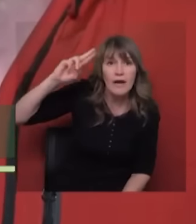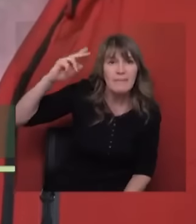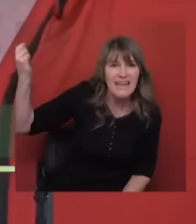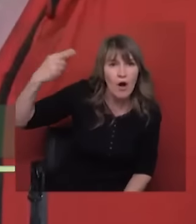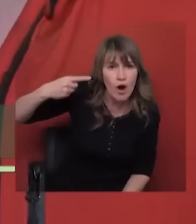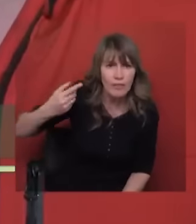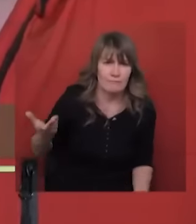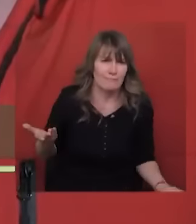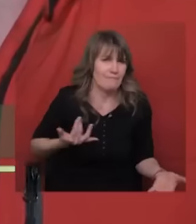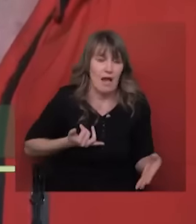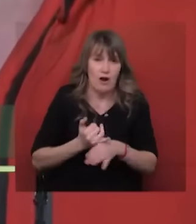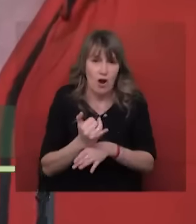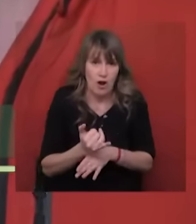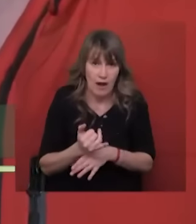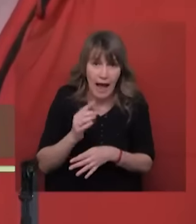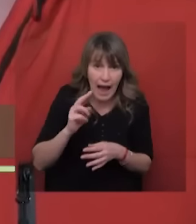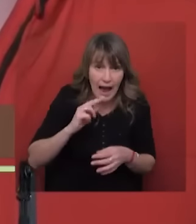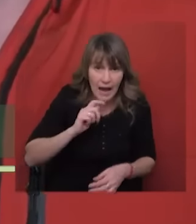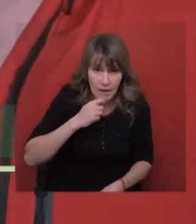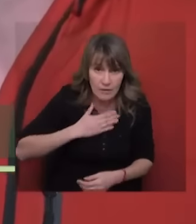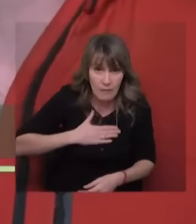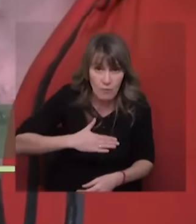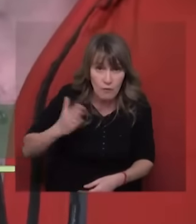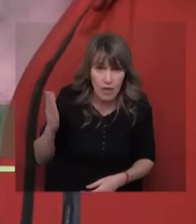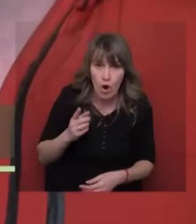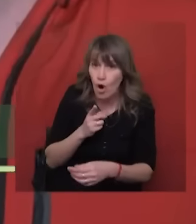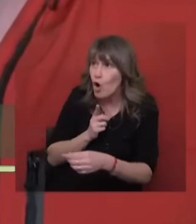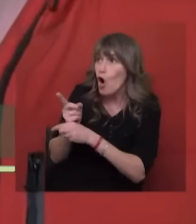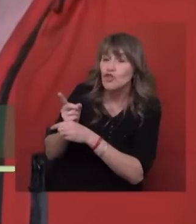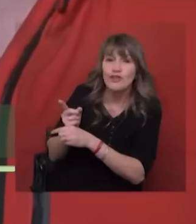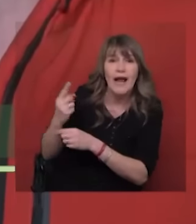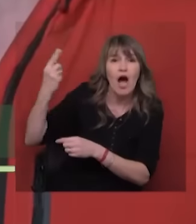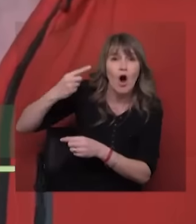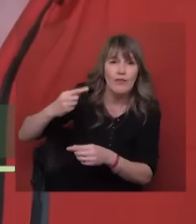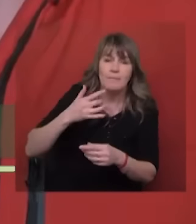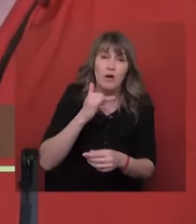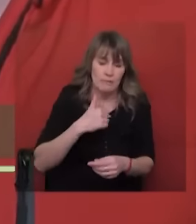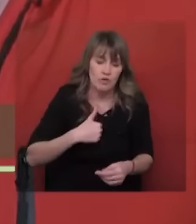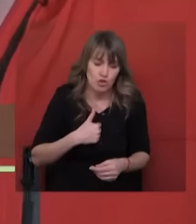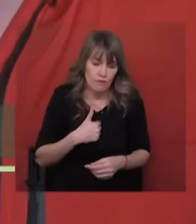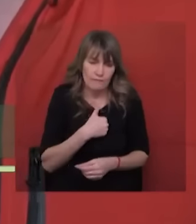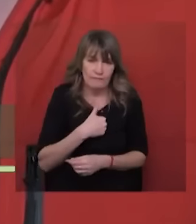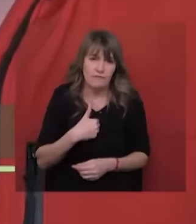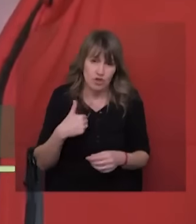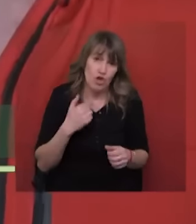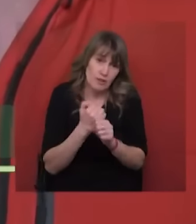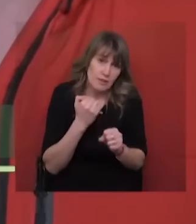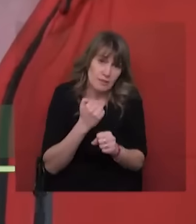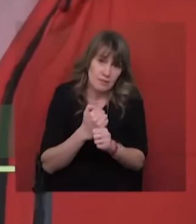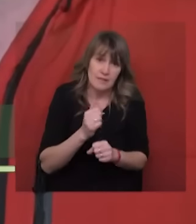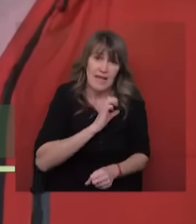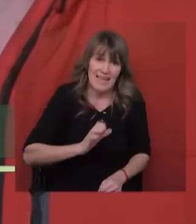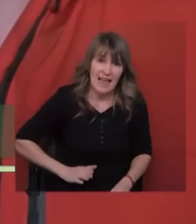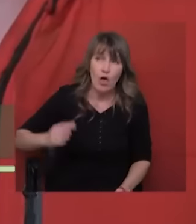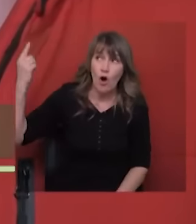es un error nosotros están de acuerdo con la orden porque no dicen que están en contra de la orden que recibieron uno cuando está ejerciendo una función yo también trabajo con una empresa del Estado recibo